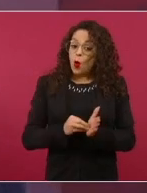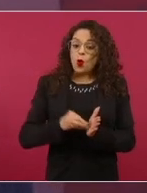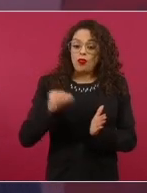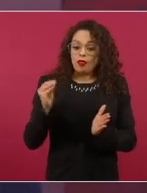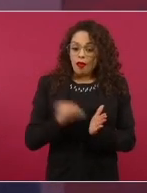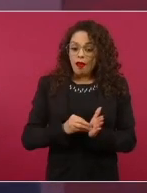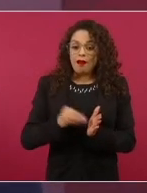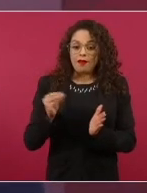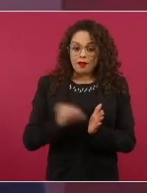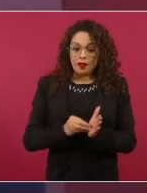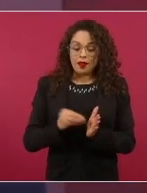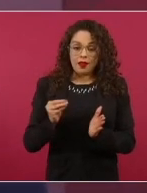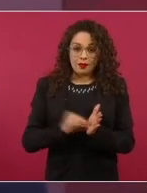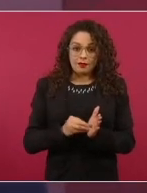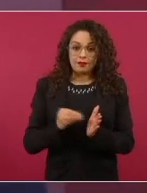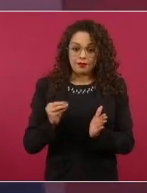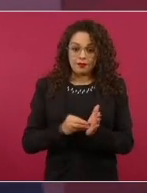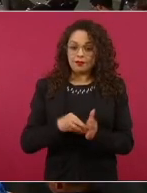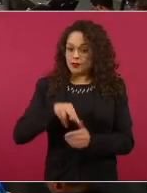peor